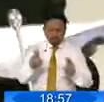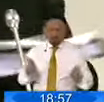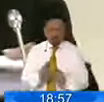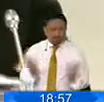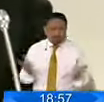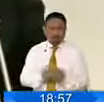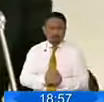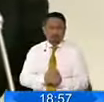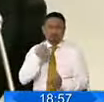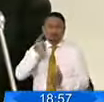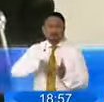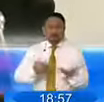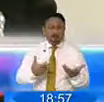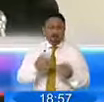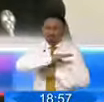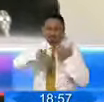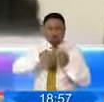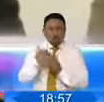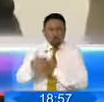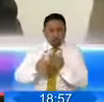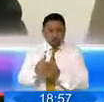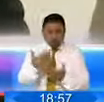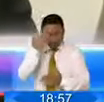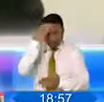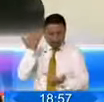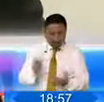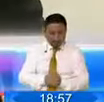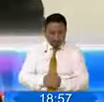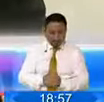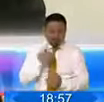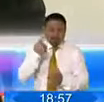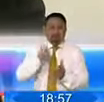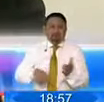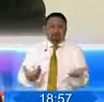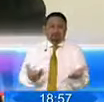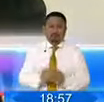tiene sentido de que conozcamos todo el proceso, porque no estamos